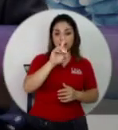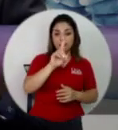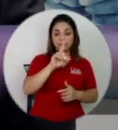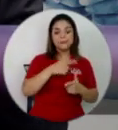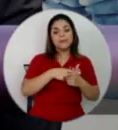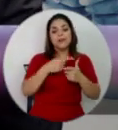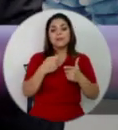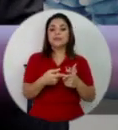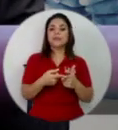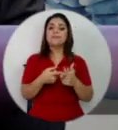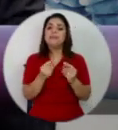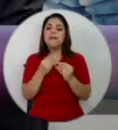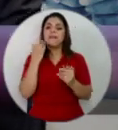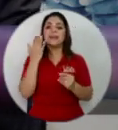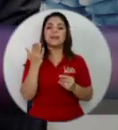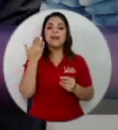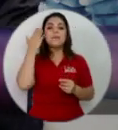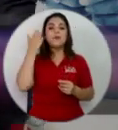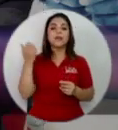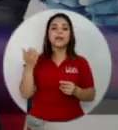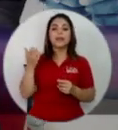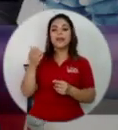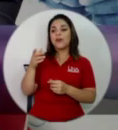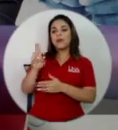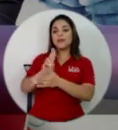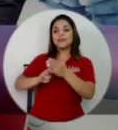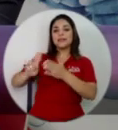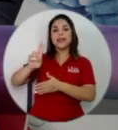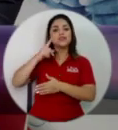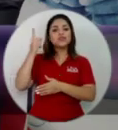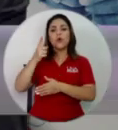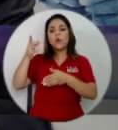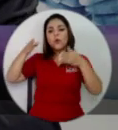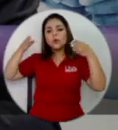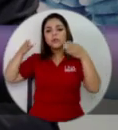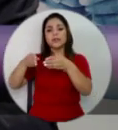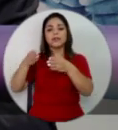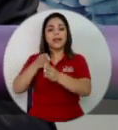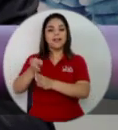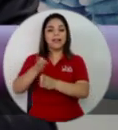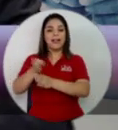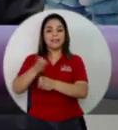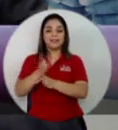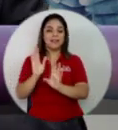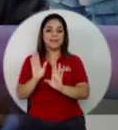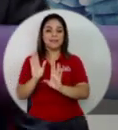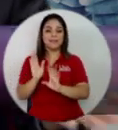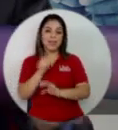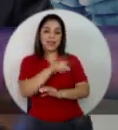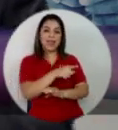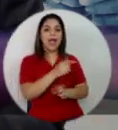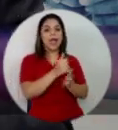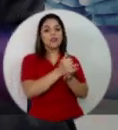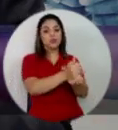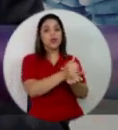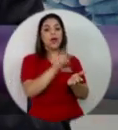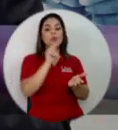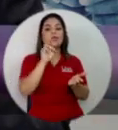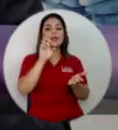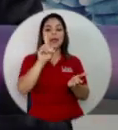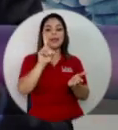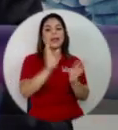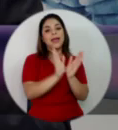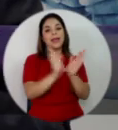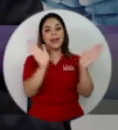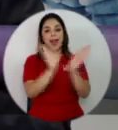también que entonces las universidades se concentraran en la carrera específicamente que llegaban a ofrecer ahí, mientras se aprovechaba la capacidad de las generales